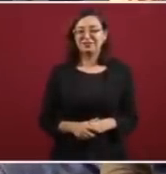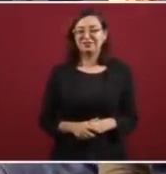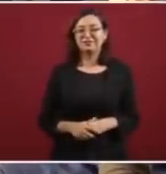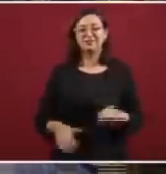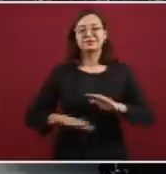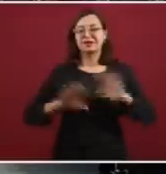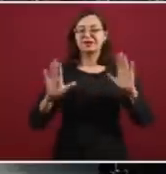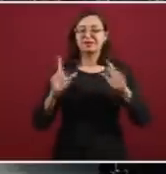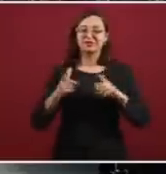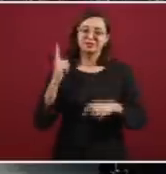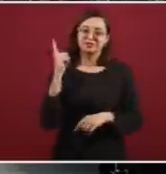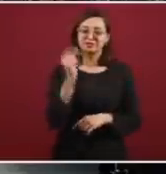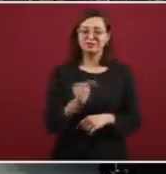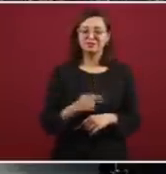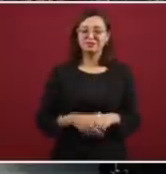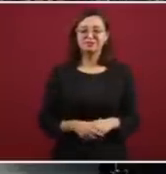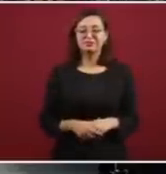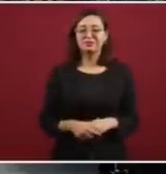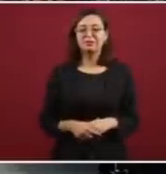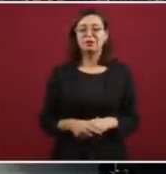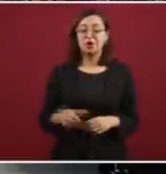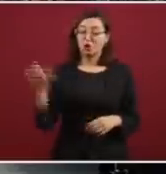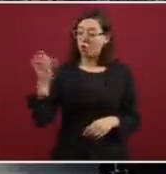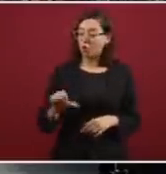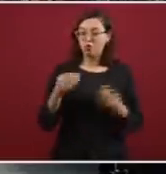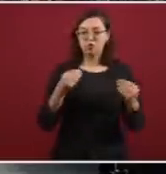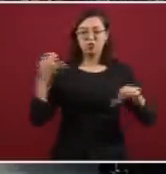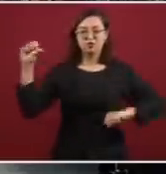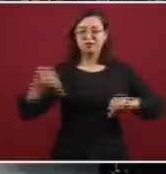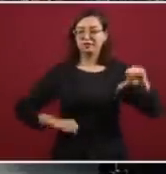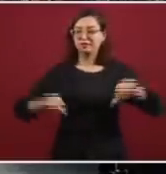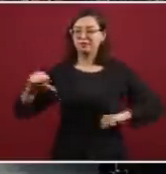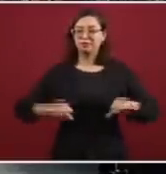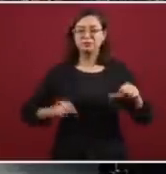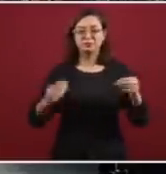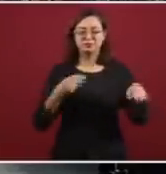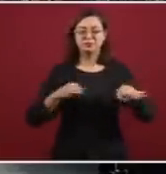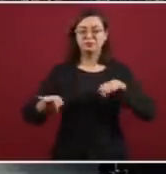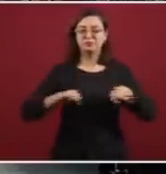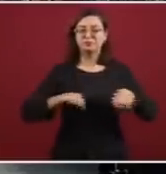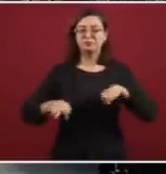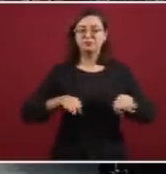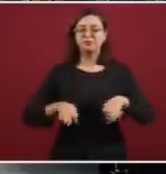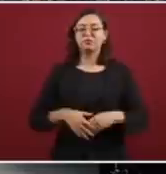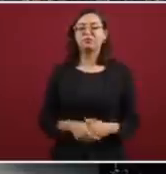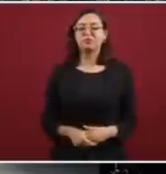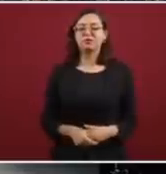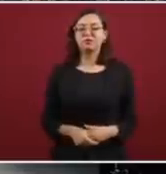ya nos vamos. Va a haber mucha actividad el día de hoy, mucha actividad.